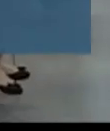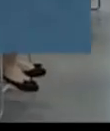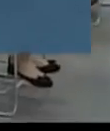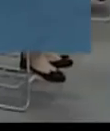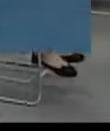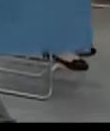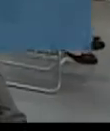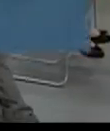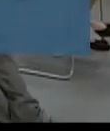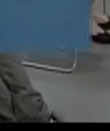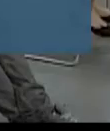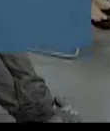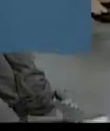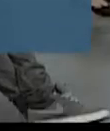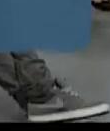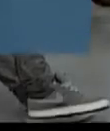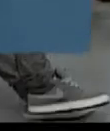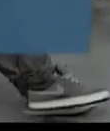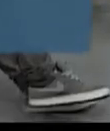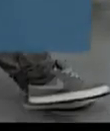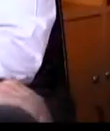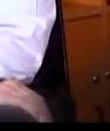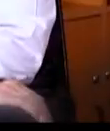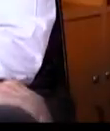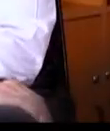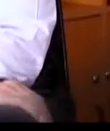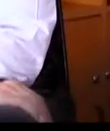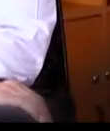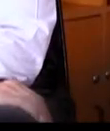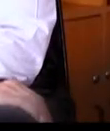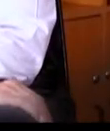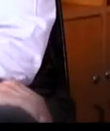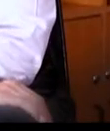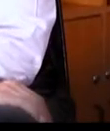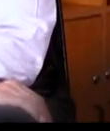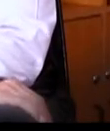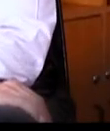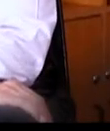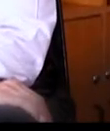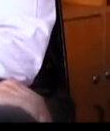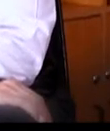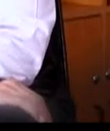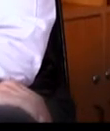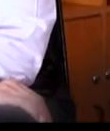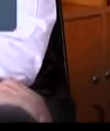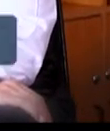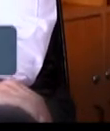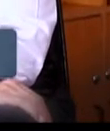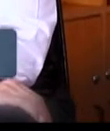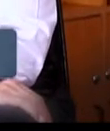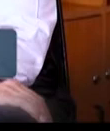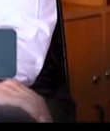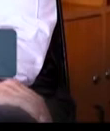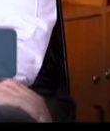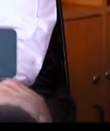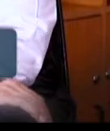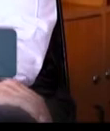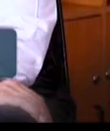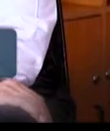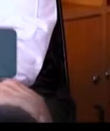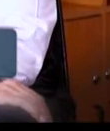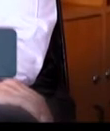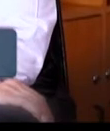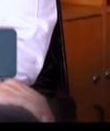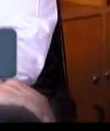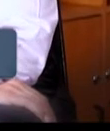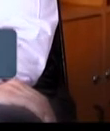en la elaboración de trabajos multidisciplinarios. Nuestras líneas de investigación tienen que ver con desigualdad y pobreza, una línea de investigación que